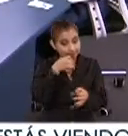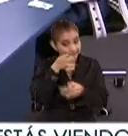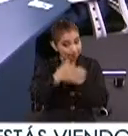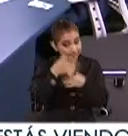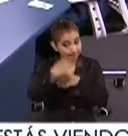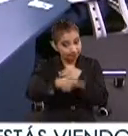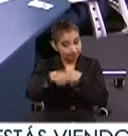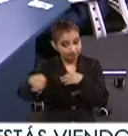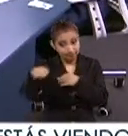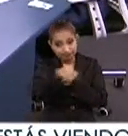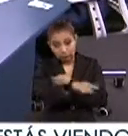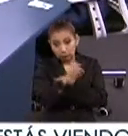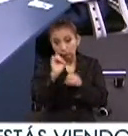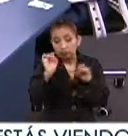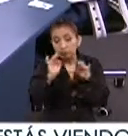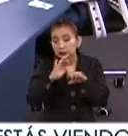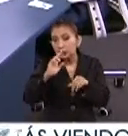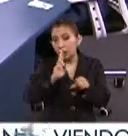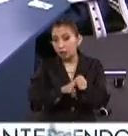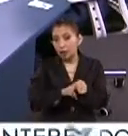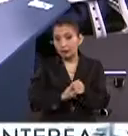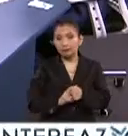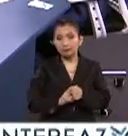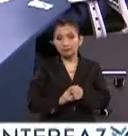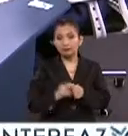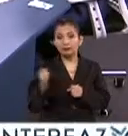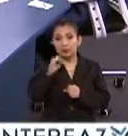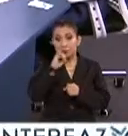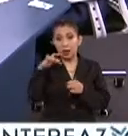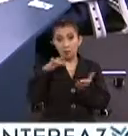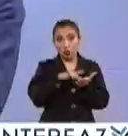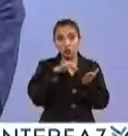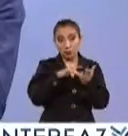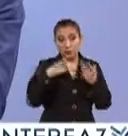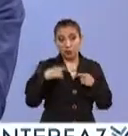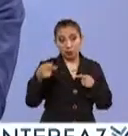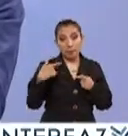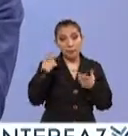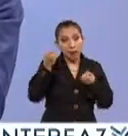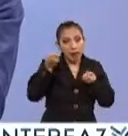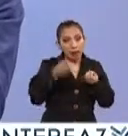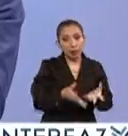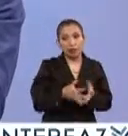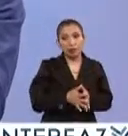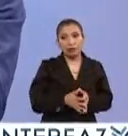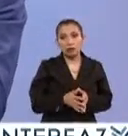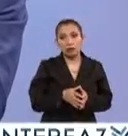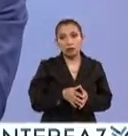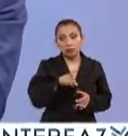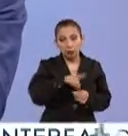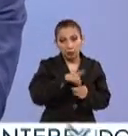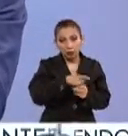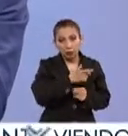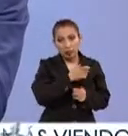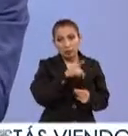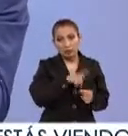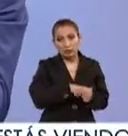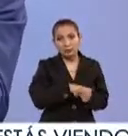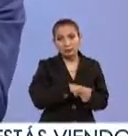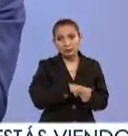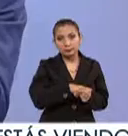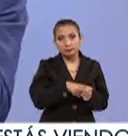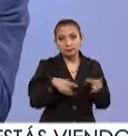los riesgos que implican un desastre natural. También con el apoyo de la ciudadanía para aportar cuando son las recolectas nacionales, siempre estar